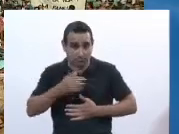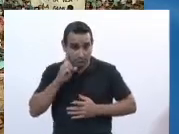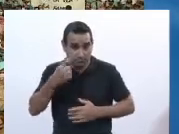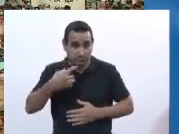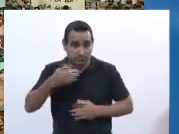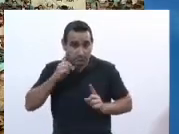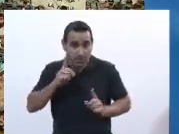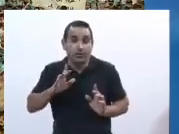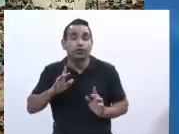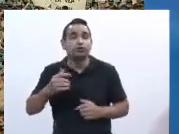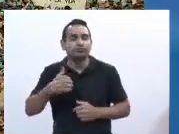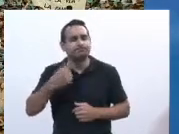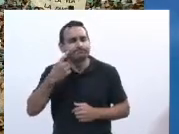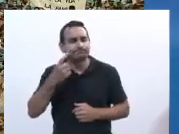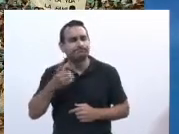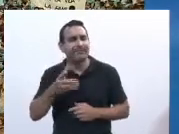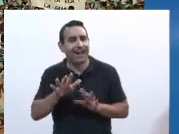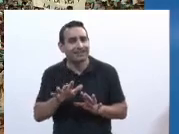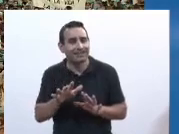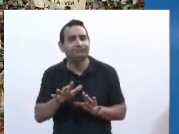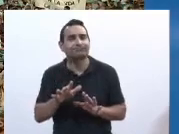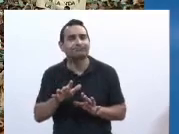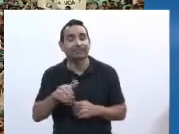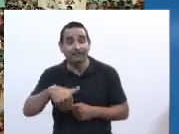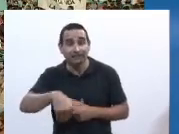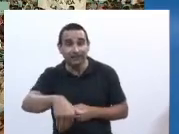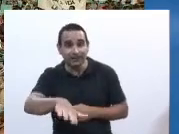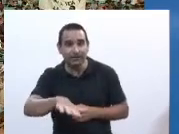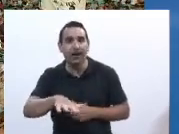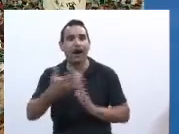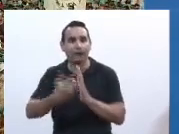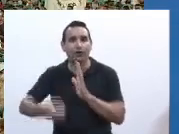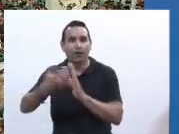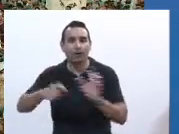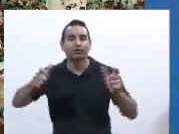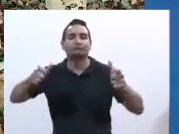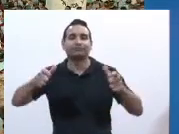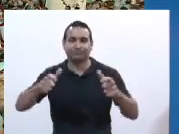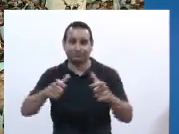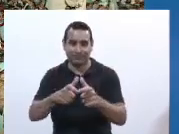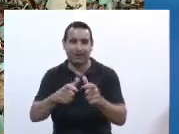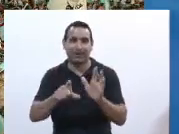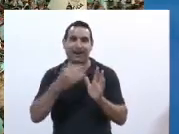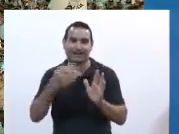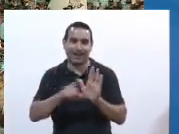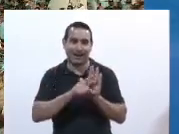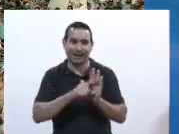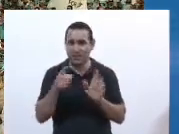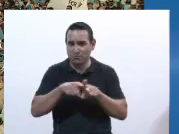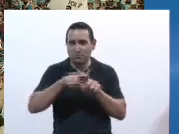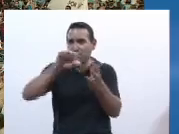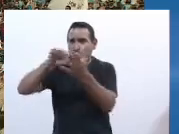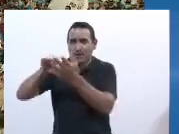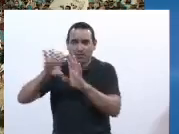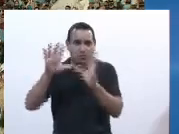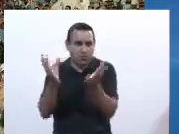que de esta forma va a bajar la cantidad de abortos en la Argentina, claramente como pasó en todos los países del